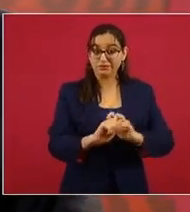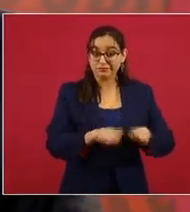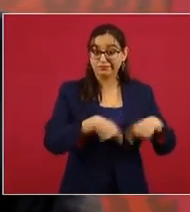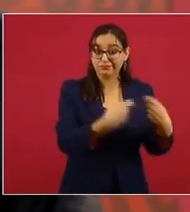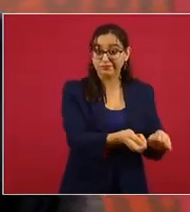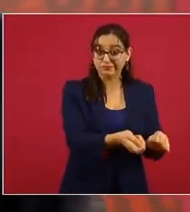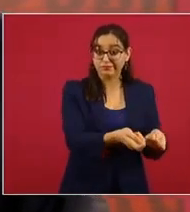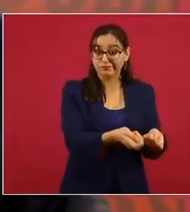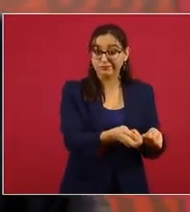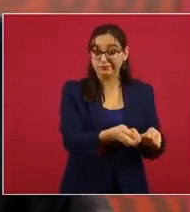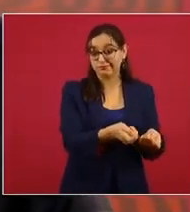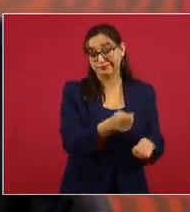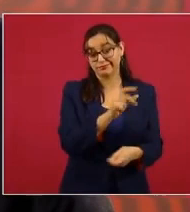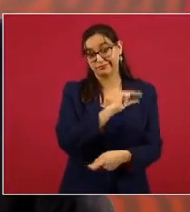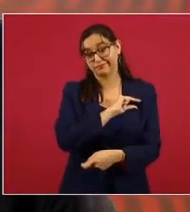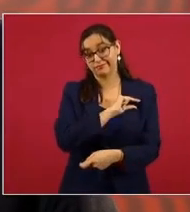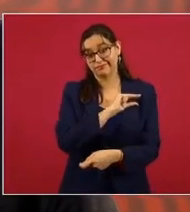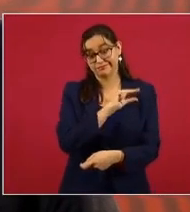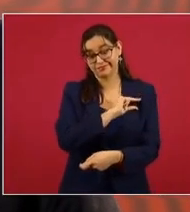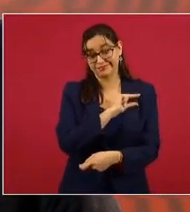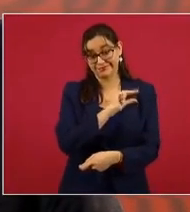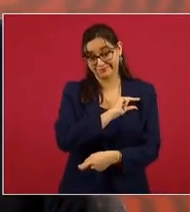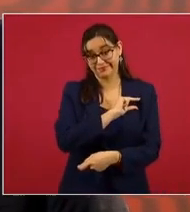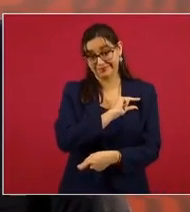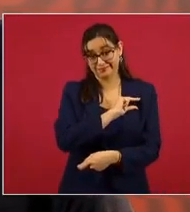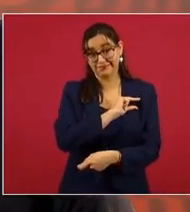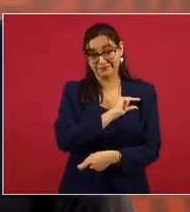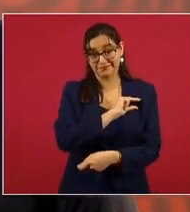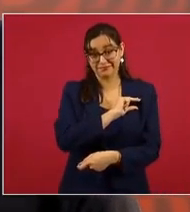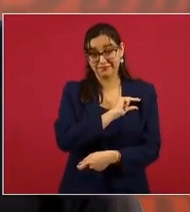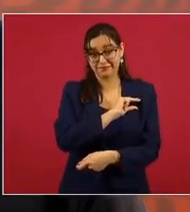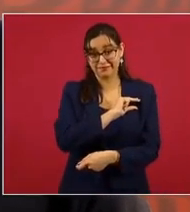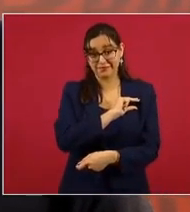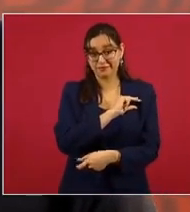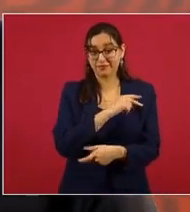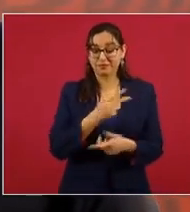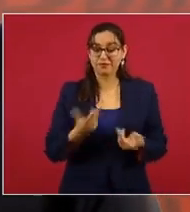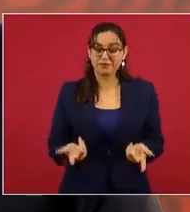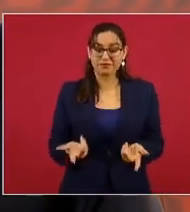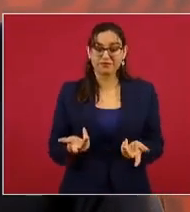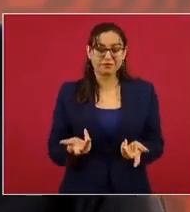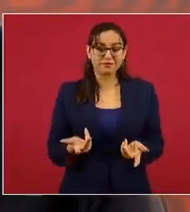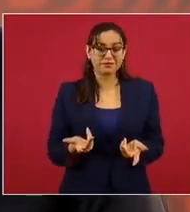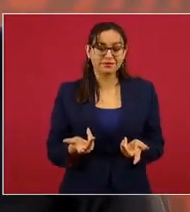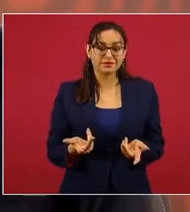es generada por empresas particulares. Todo esto pues